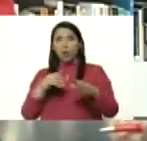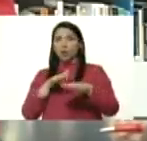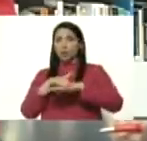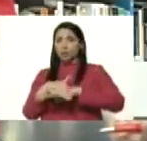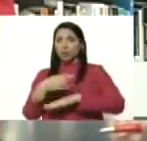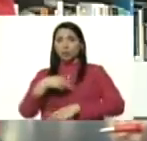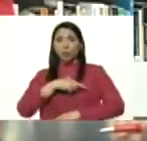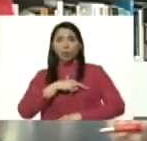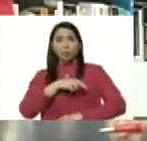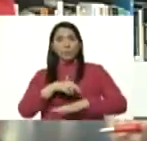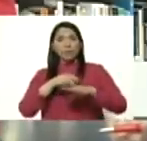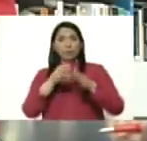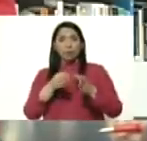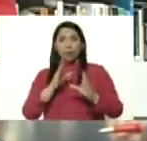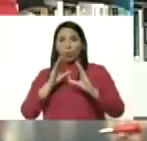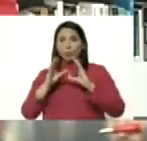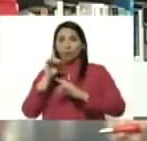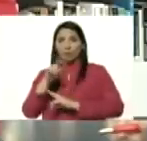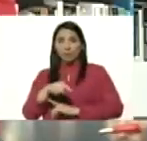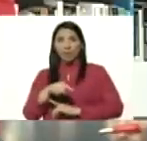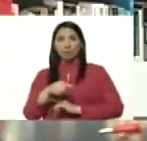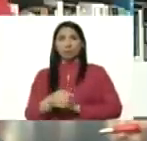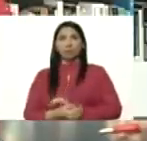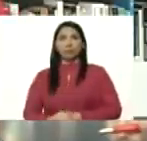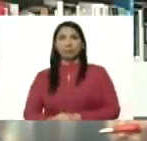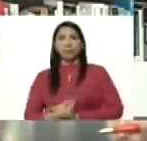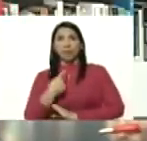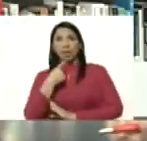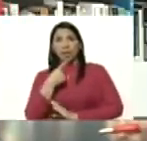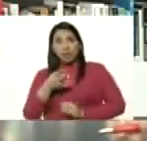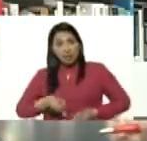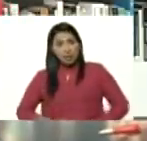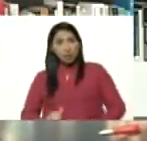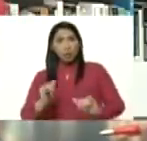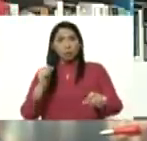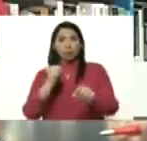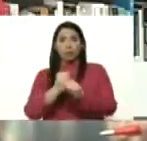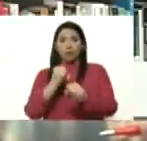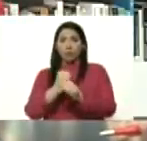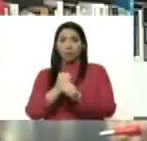ministro de Comunicación, también hijo de la clase obrera,